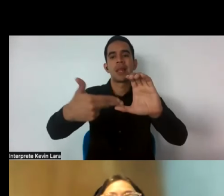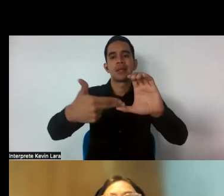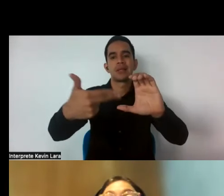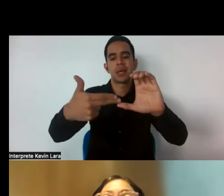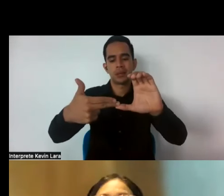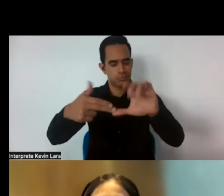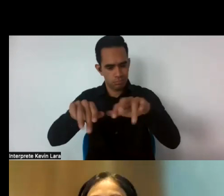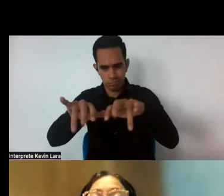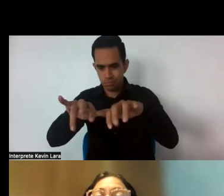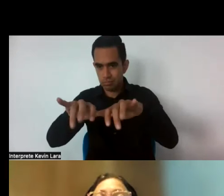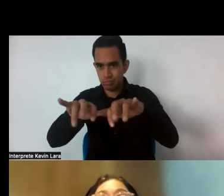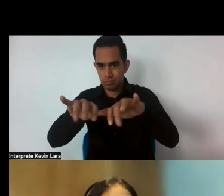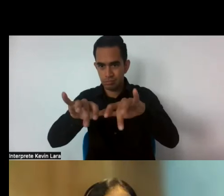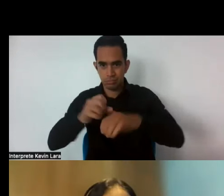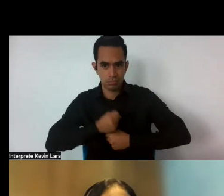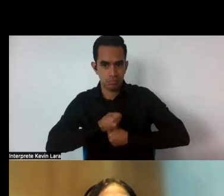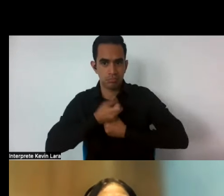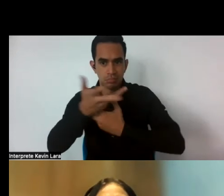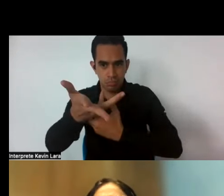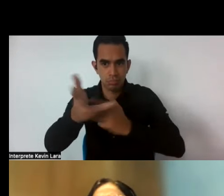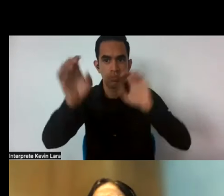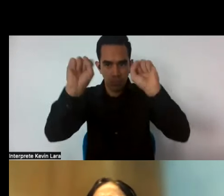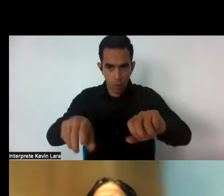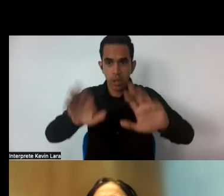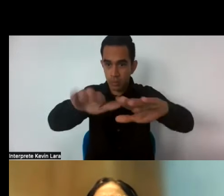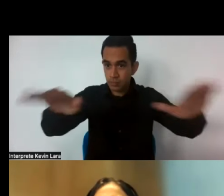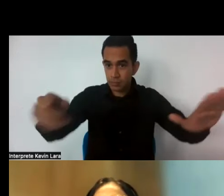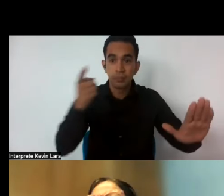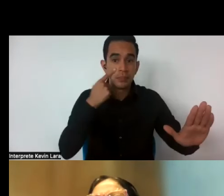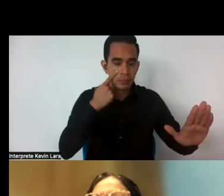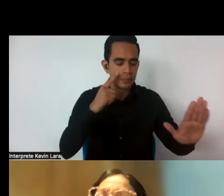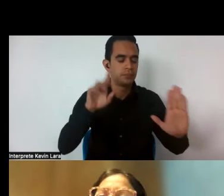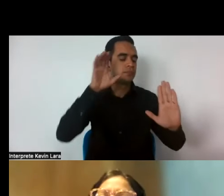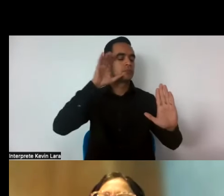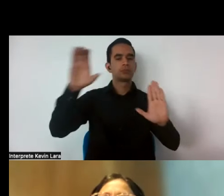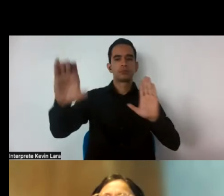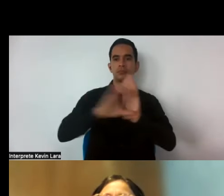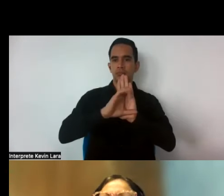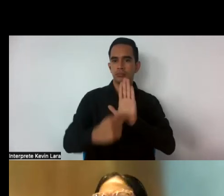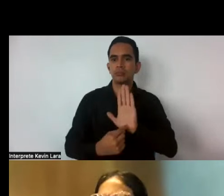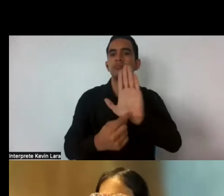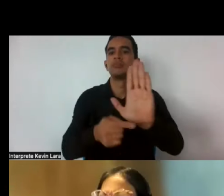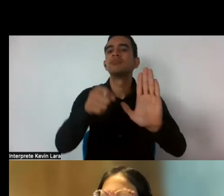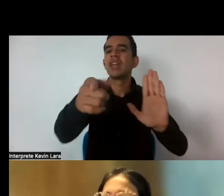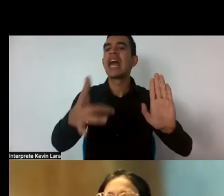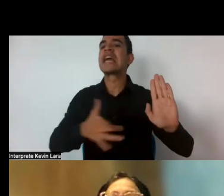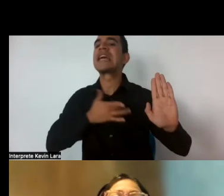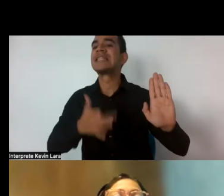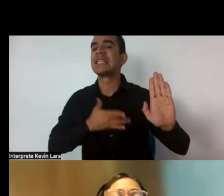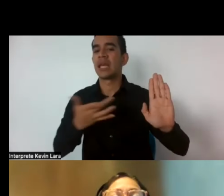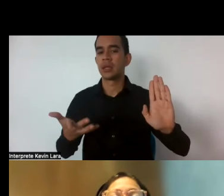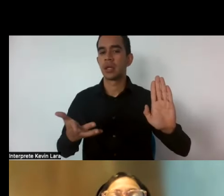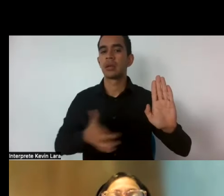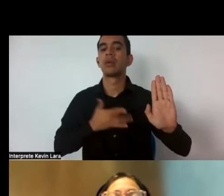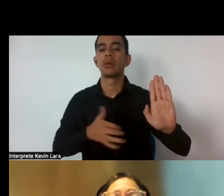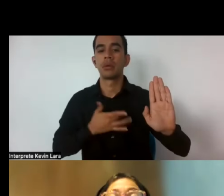chat. Les reitero, les muestro una imagen y ustedes me van a decir qué emoción sienten, qué les genera esa